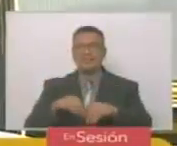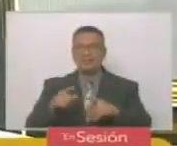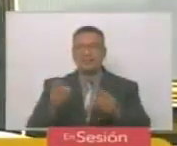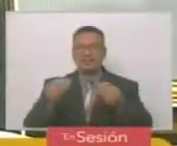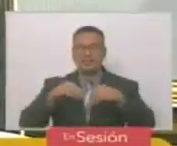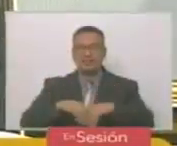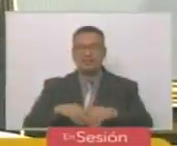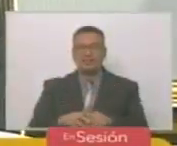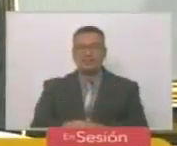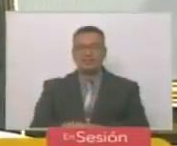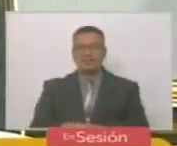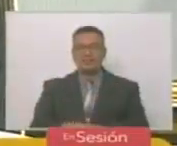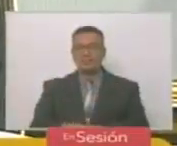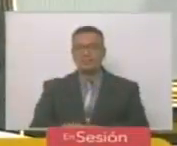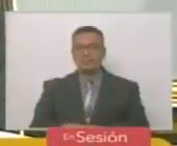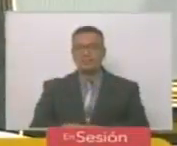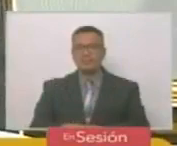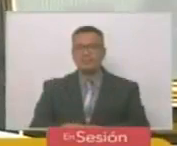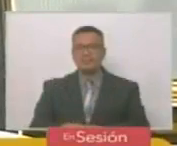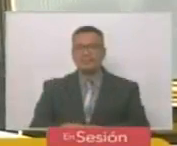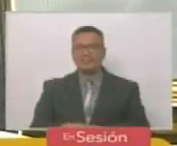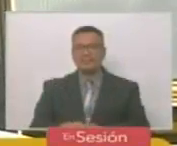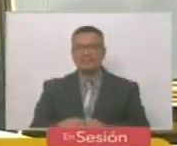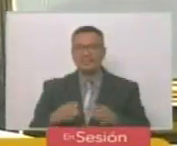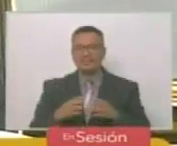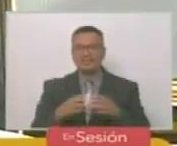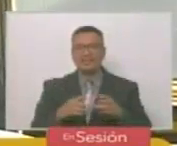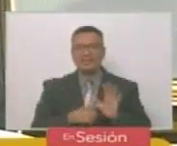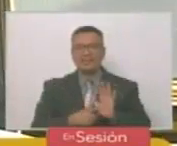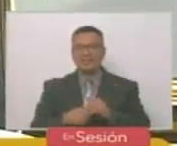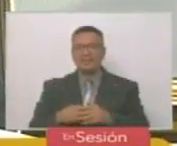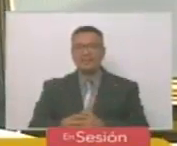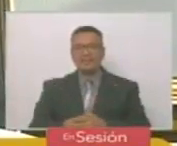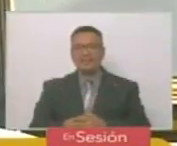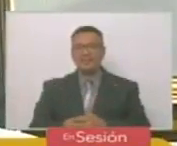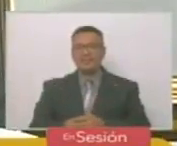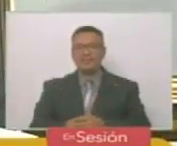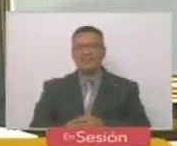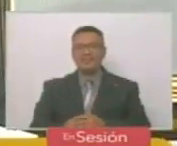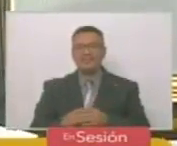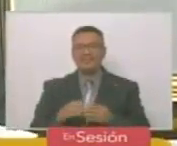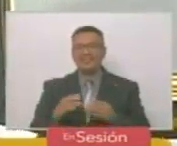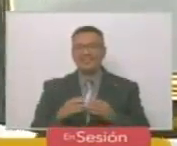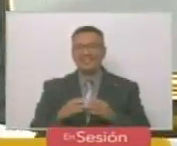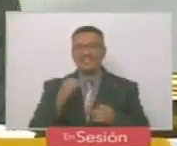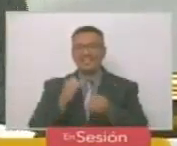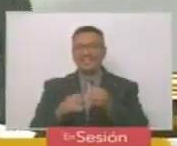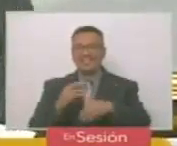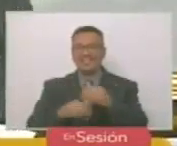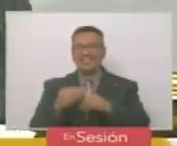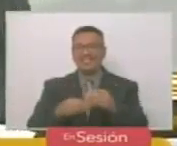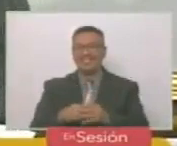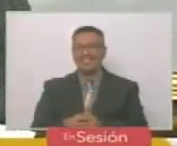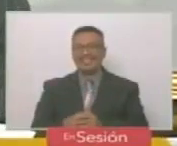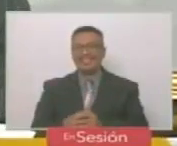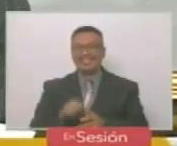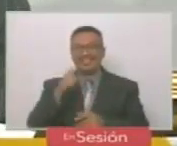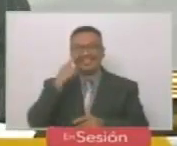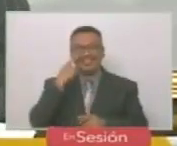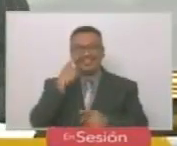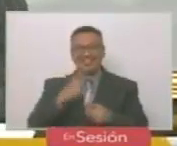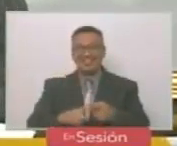concordancia, del acercamiento entre los pueblos, termina siendo una victoria de lo